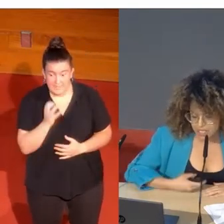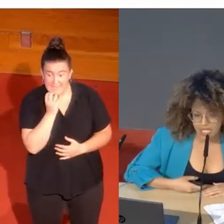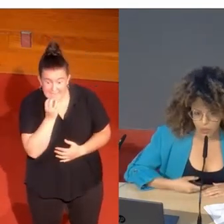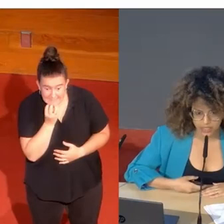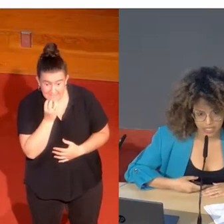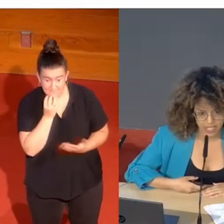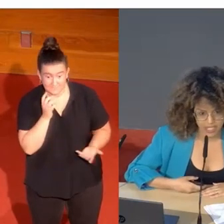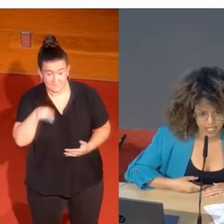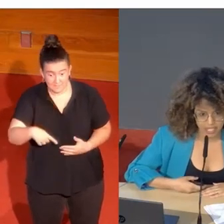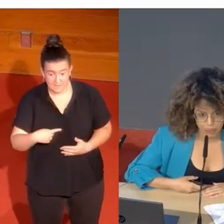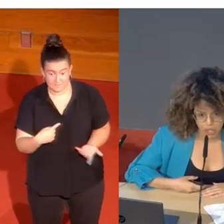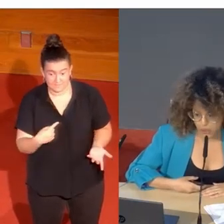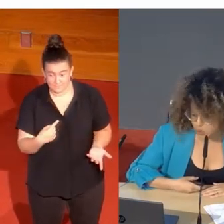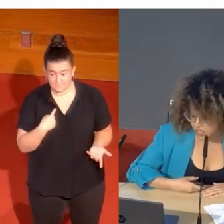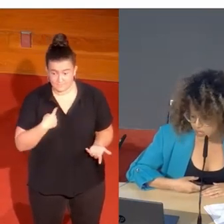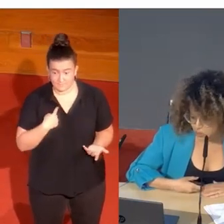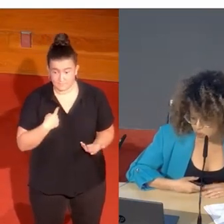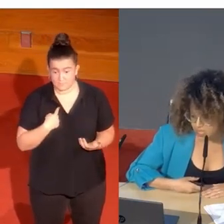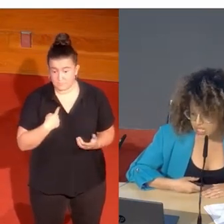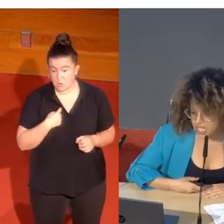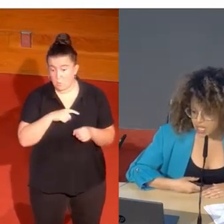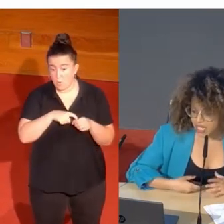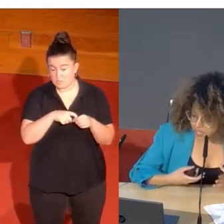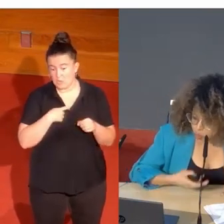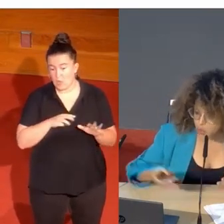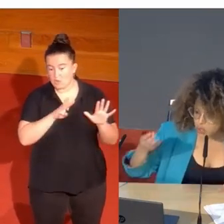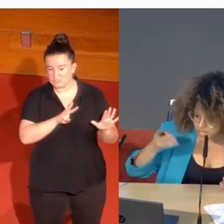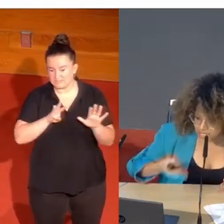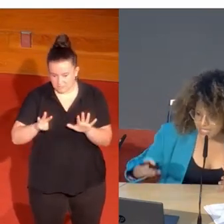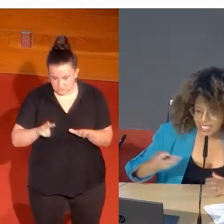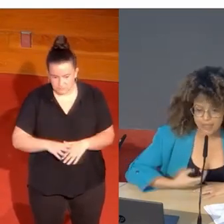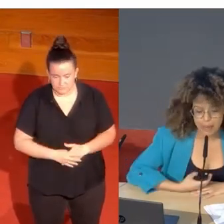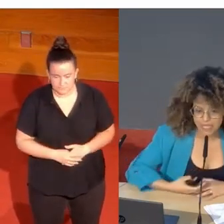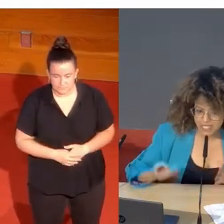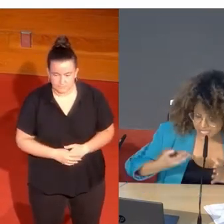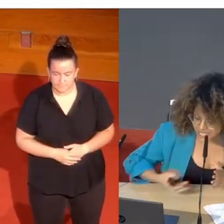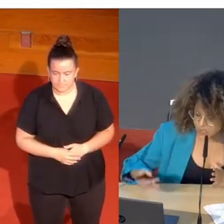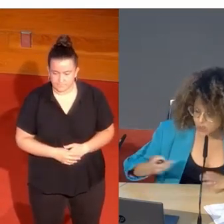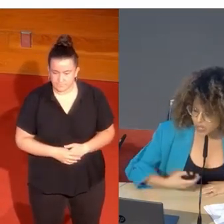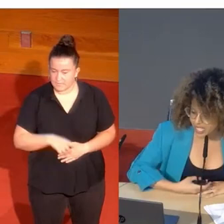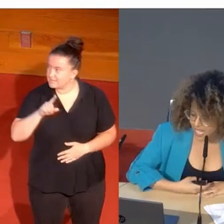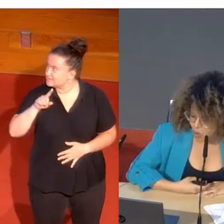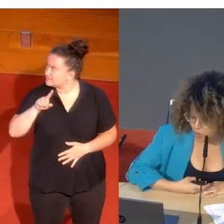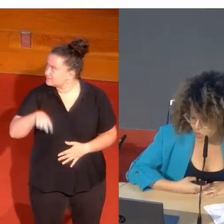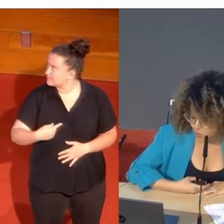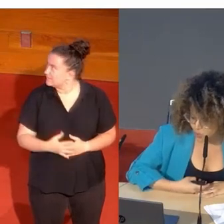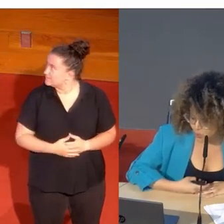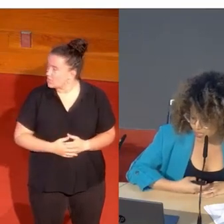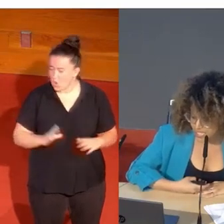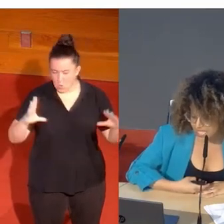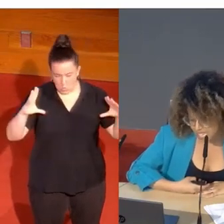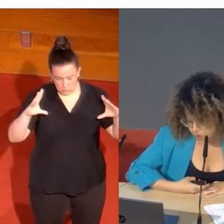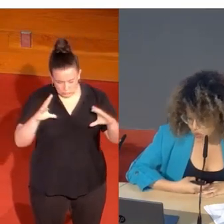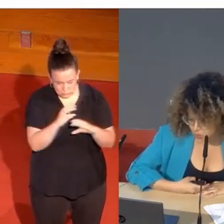desgraciadamente se encuentra en el en el la posición 88 eh luego el el mapa se va tiniendo eh aún más